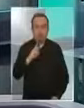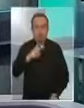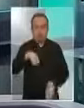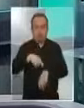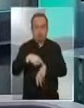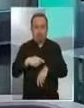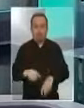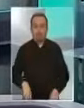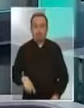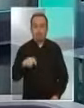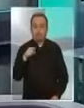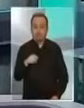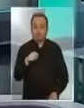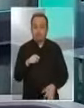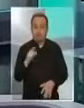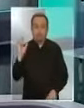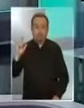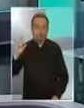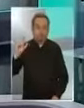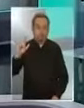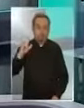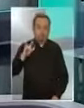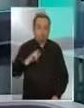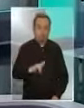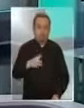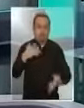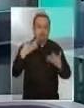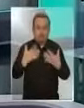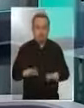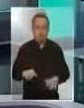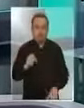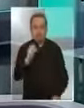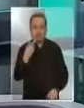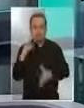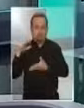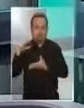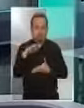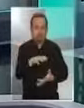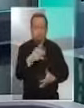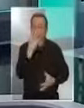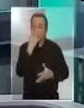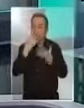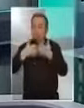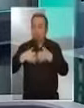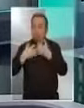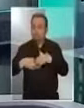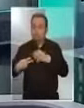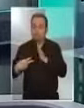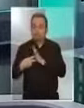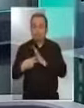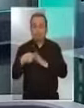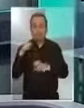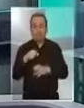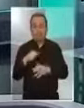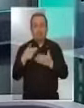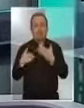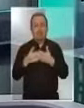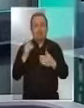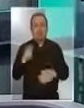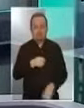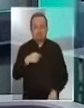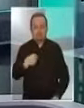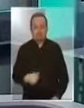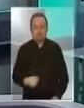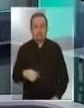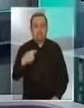24 horas. Y tras un largo viaje, finalmente llegó el segundo cargamento de ventiladores mecánicos a nuestro país proveniente desde